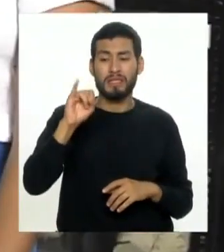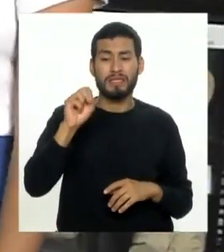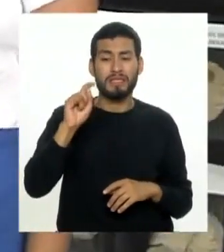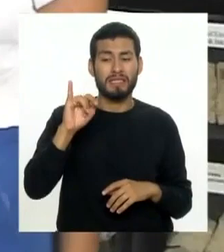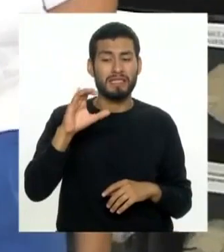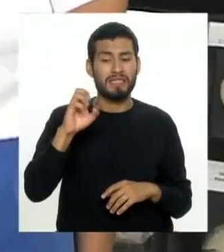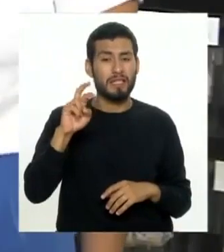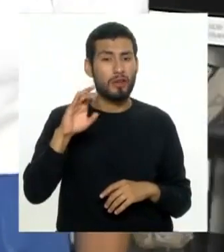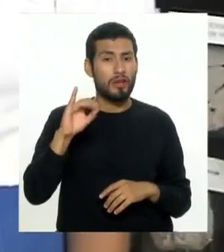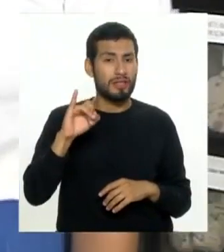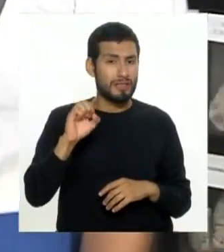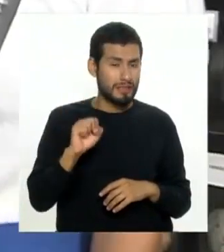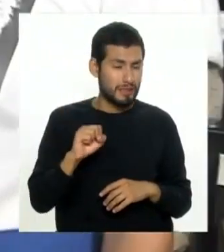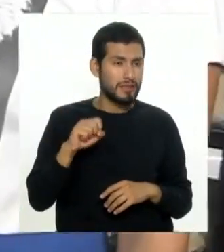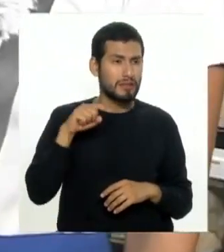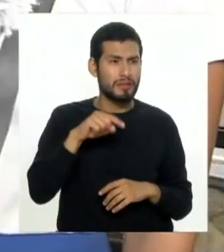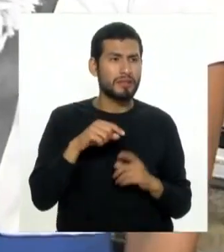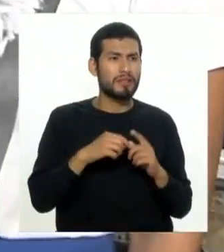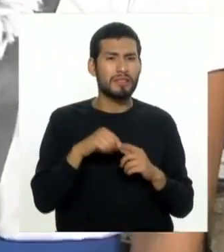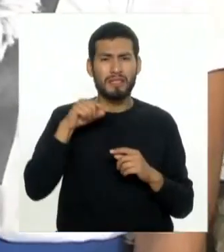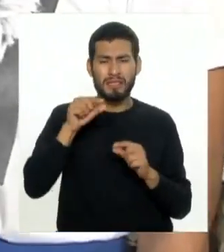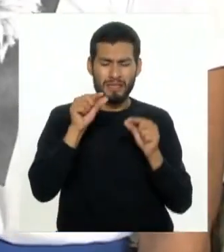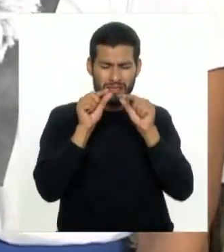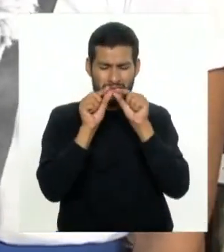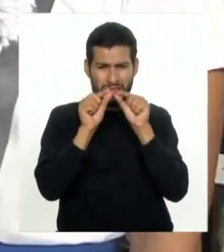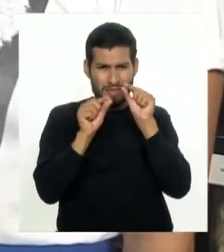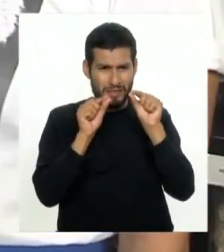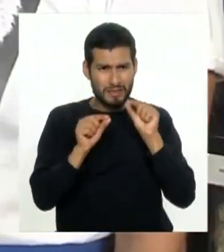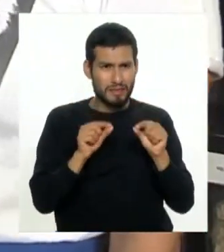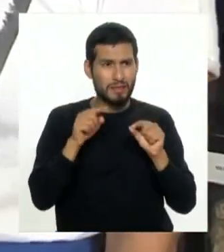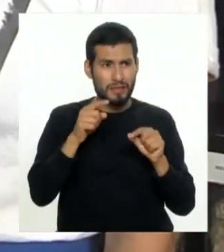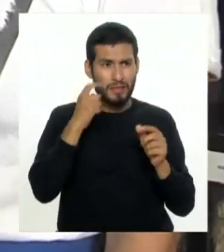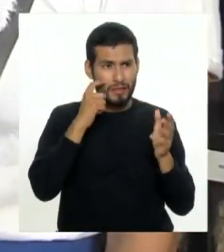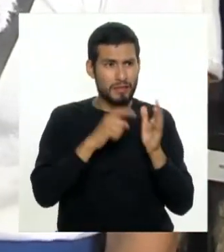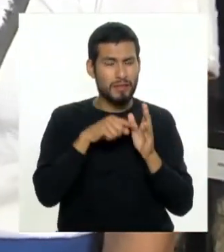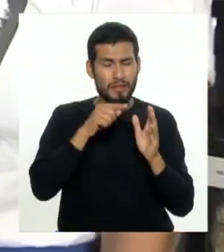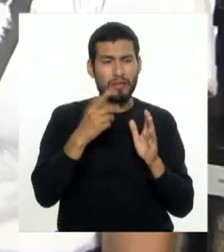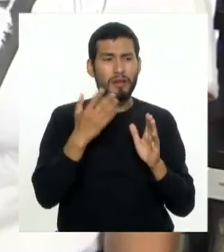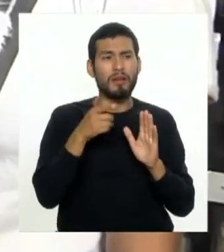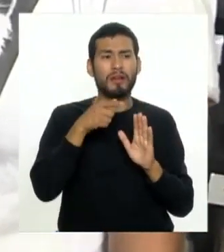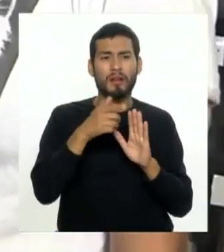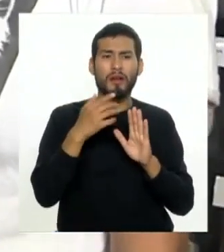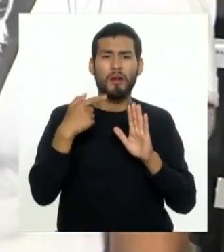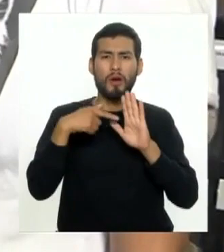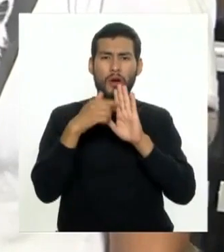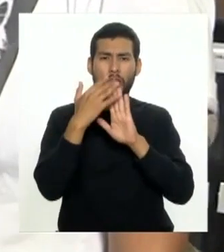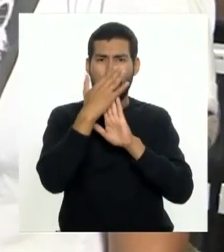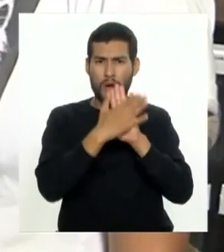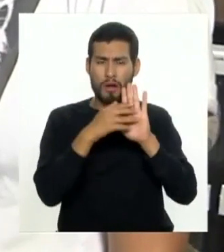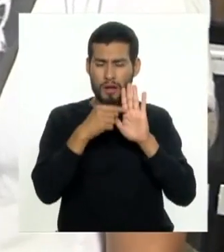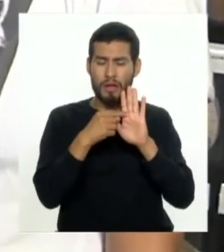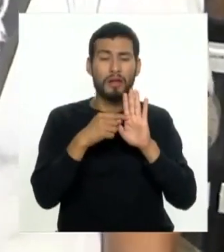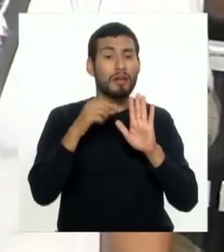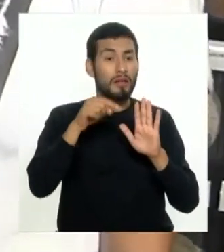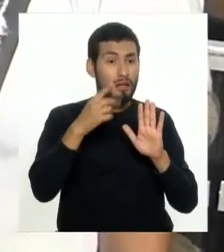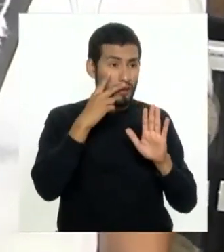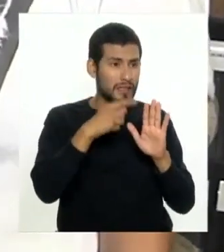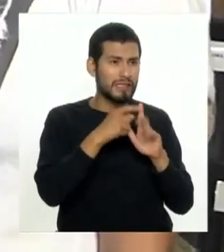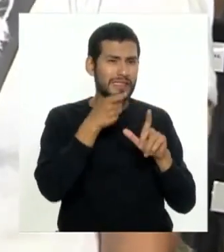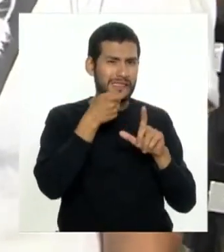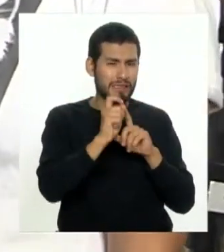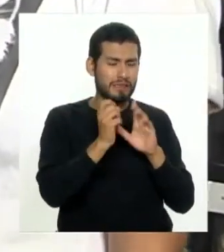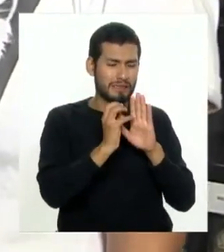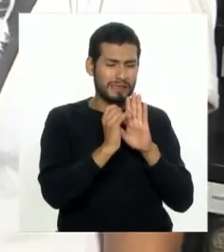cisticercosis. Aquí tenemos unos quistes que están ubicados en la corteza cerebral. Al estar en la corteza, están